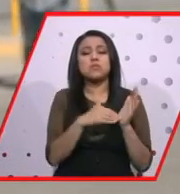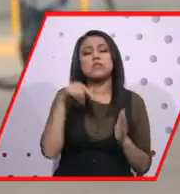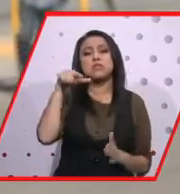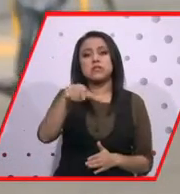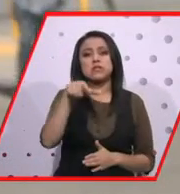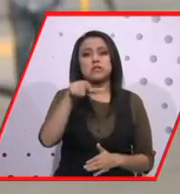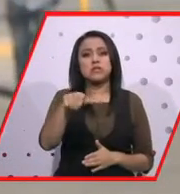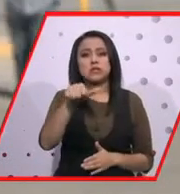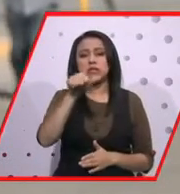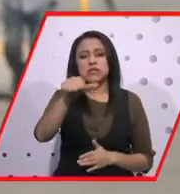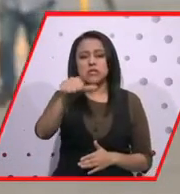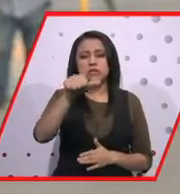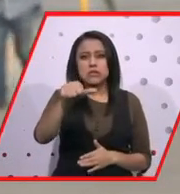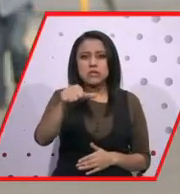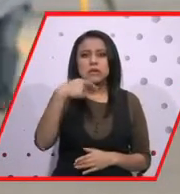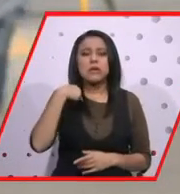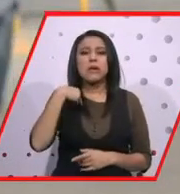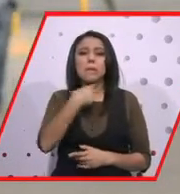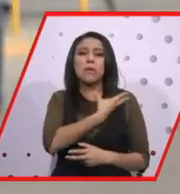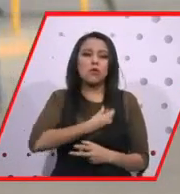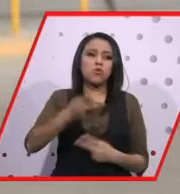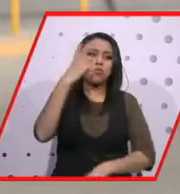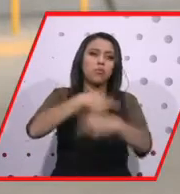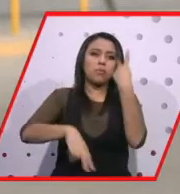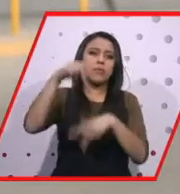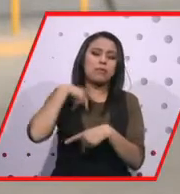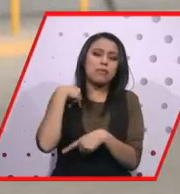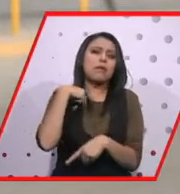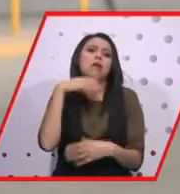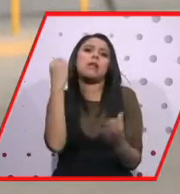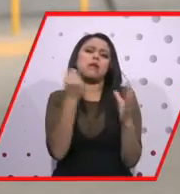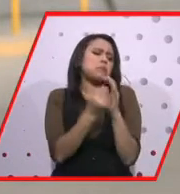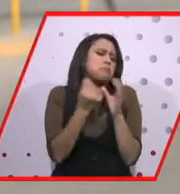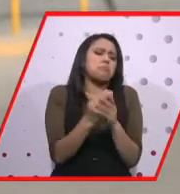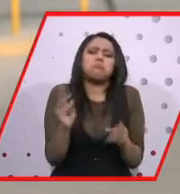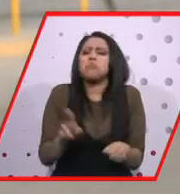2016 viene mi hijo a clases, como todos los días.